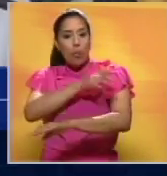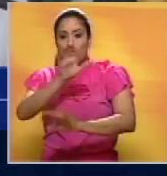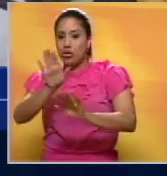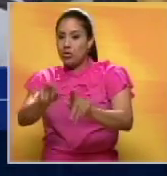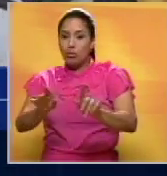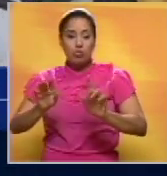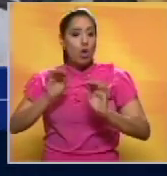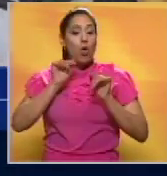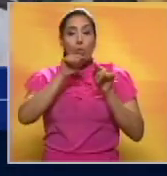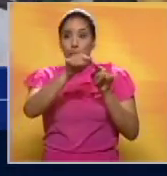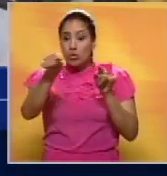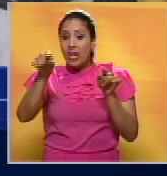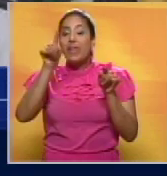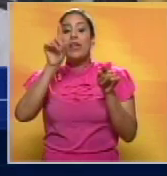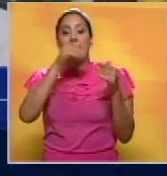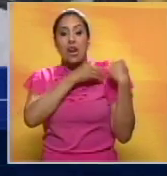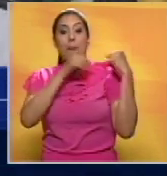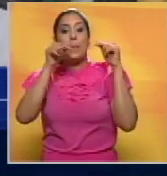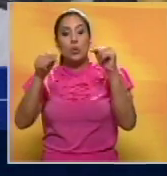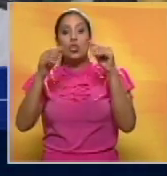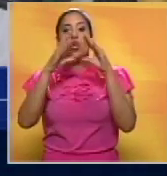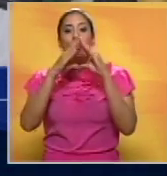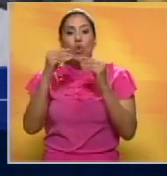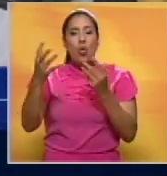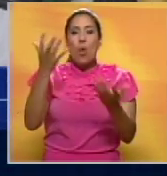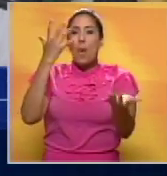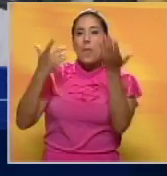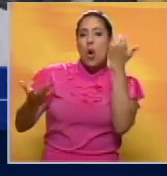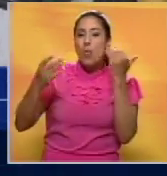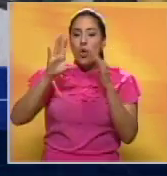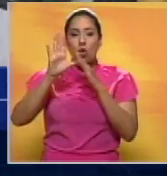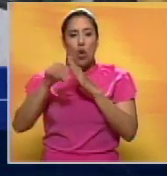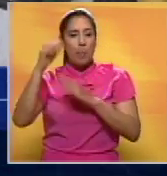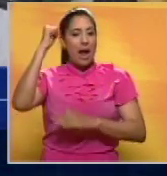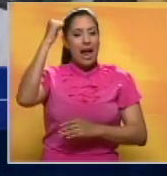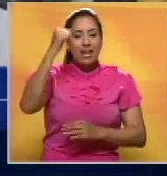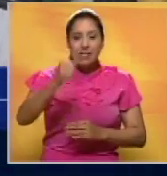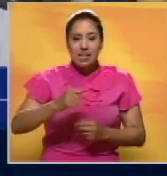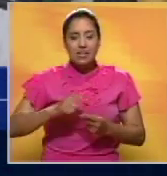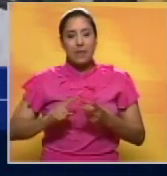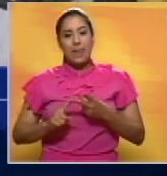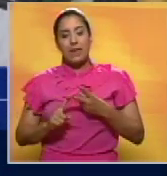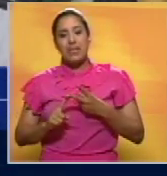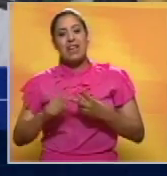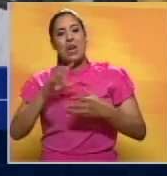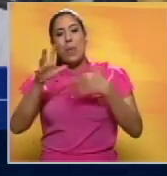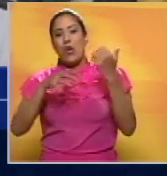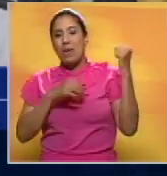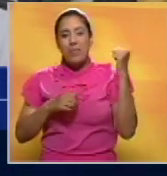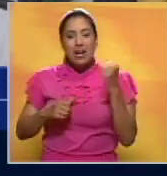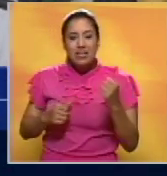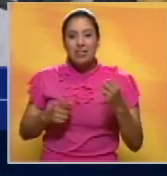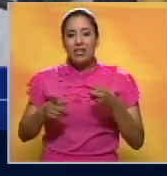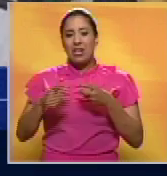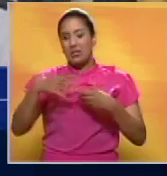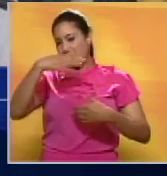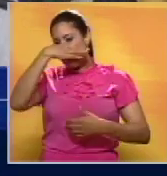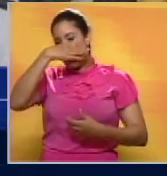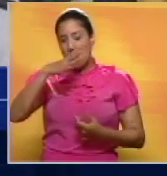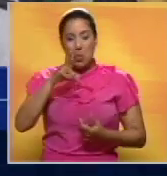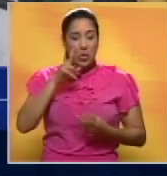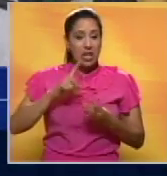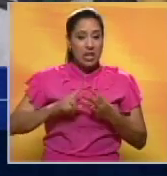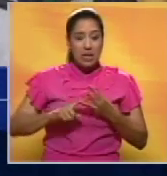Y también son los responsables de estos saqueos, homicidios, crímenes,